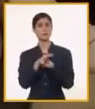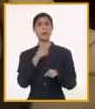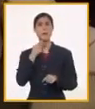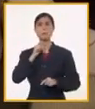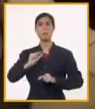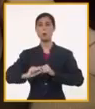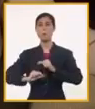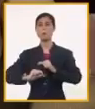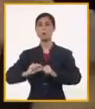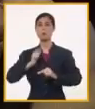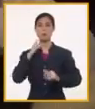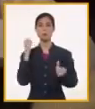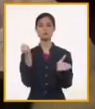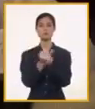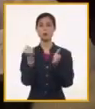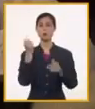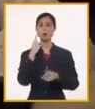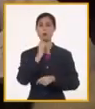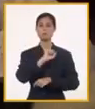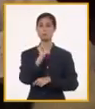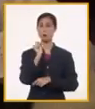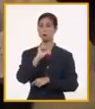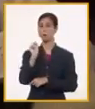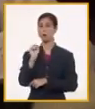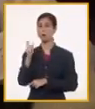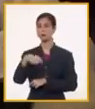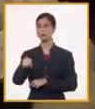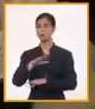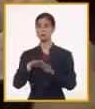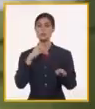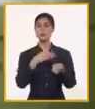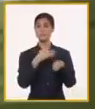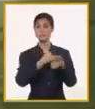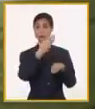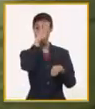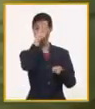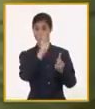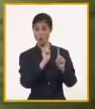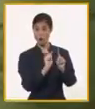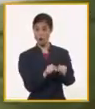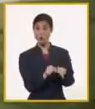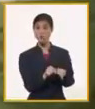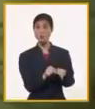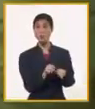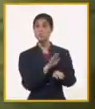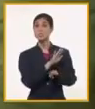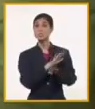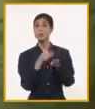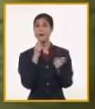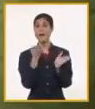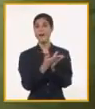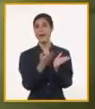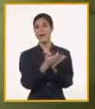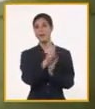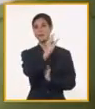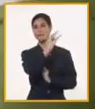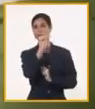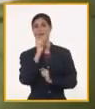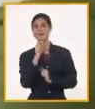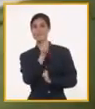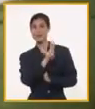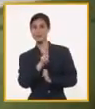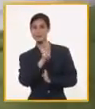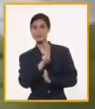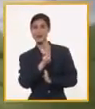los primeros que se graduaron en Santiago de Cuba, ya estaba la escuela, la facultad de Santa